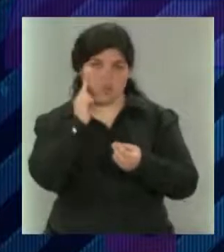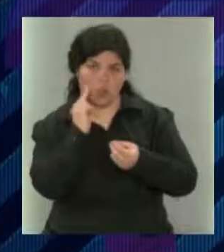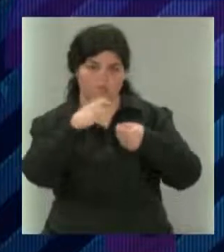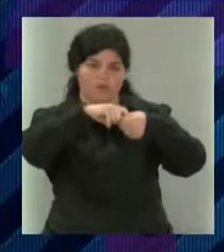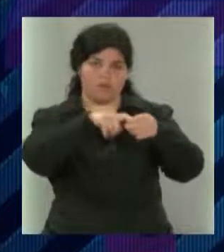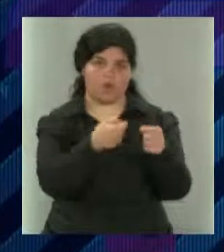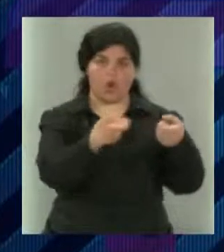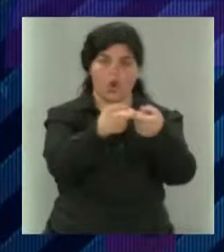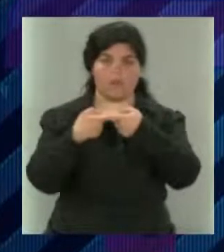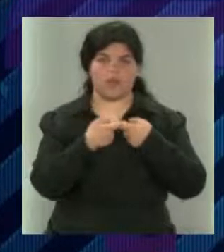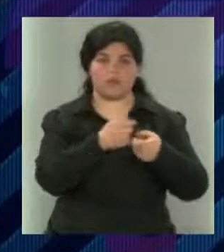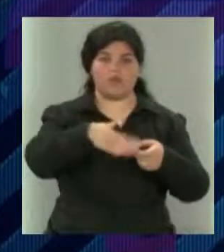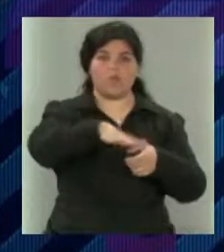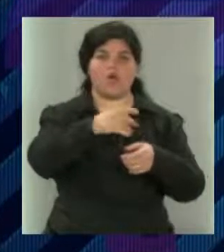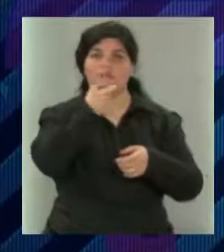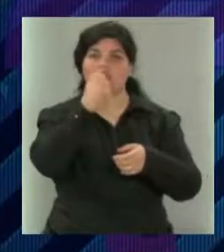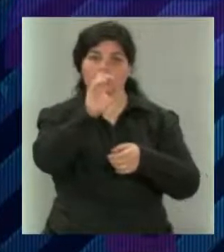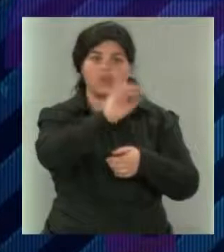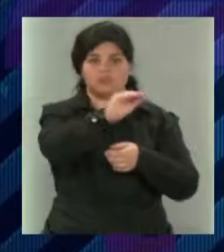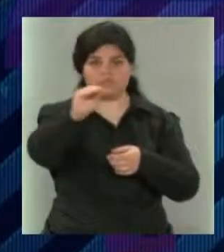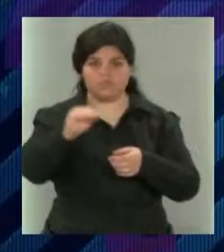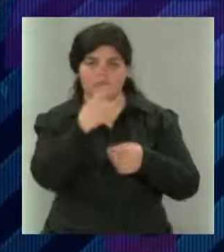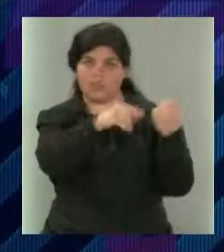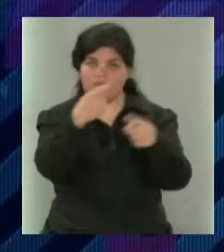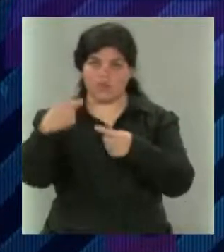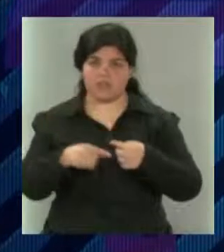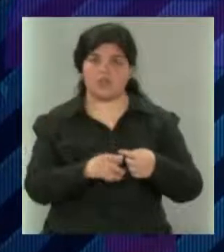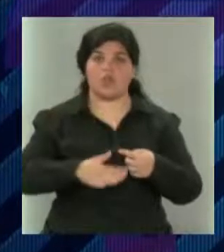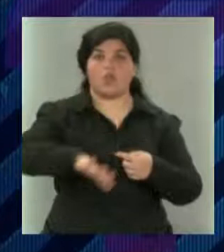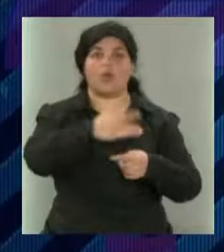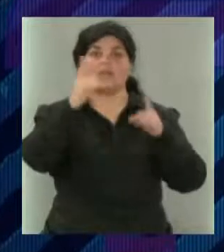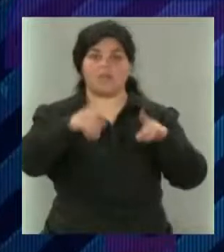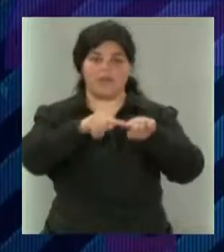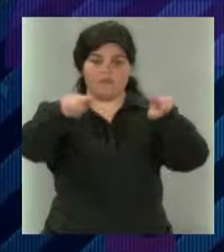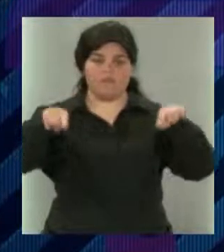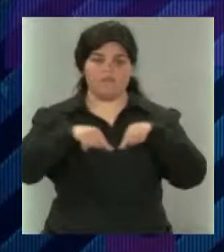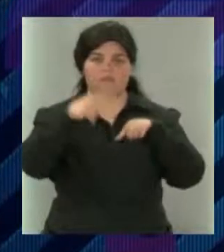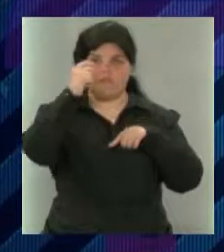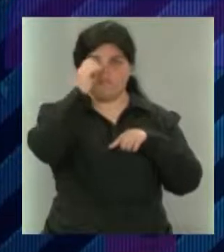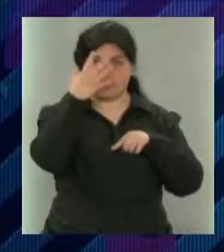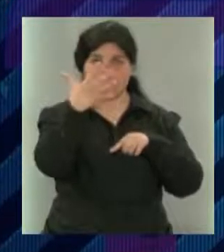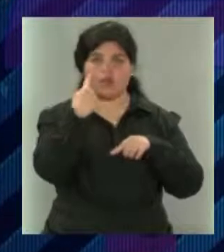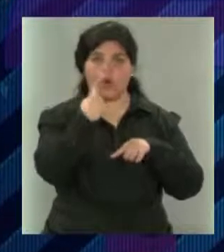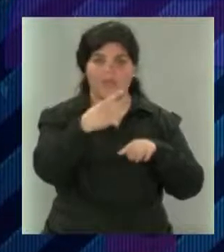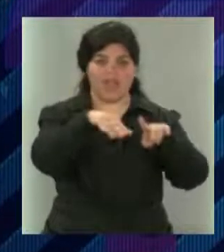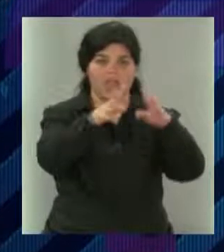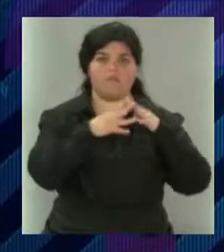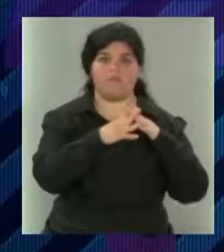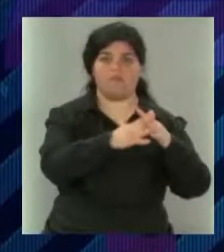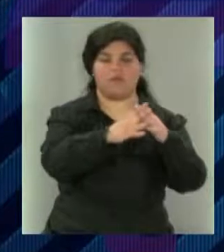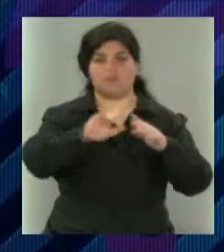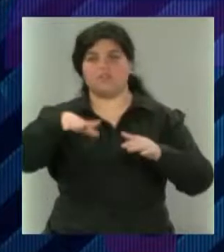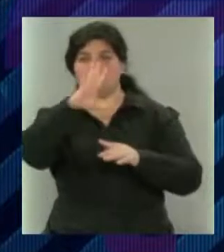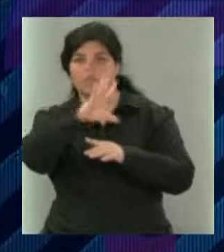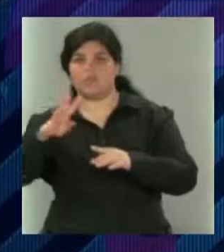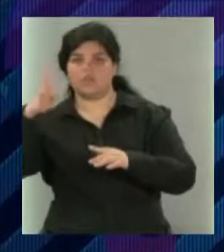grado de diversas zonas vitivinícolas de Mendoza, con acceso a más de 25.000 hectáreas de viñedos y 54 bodegas a través de los